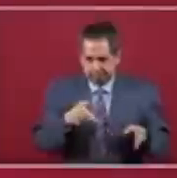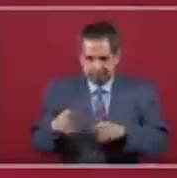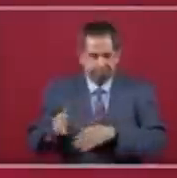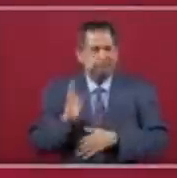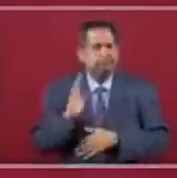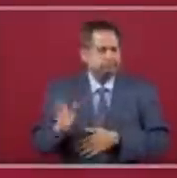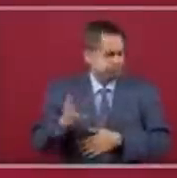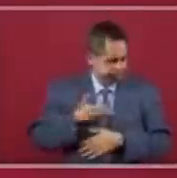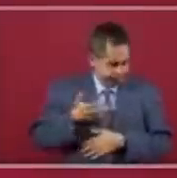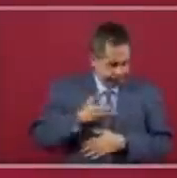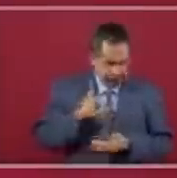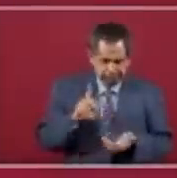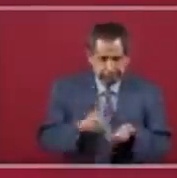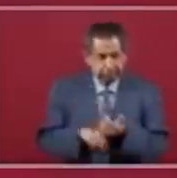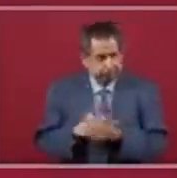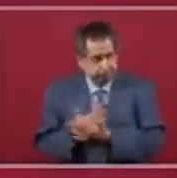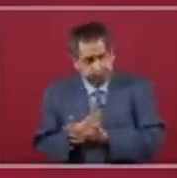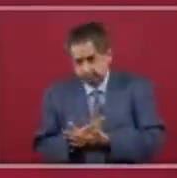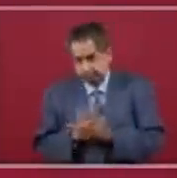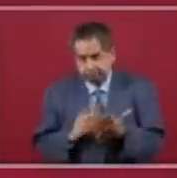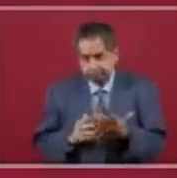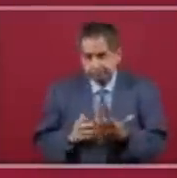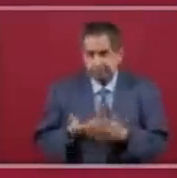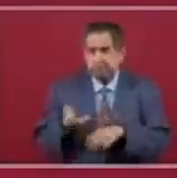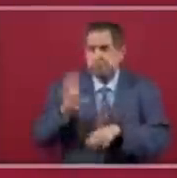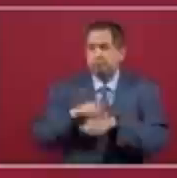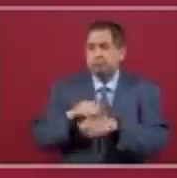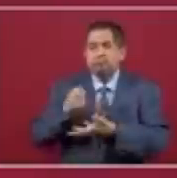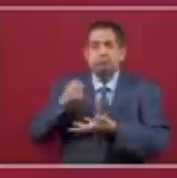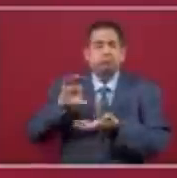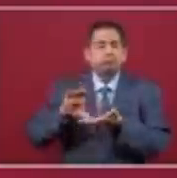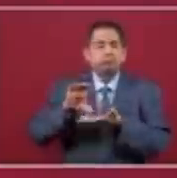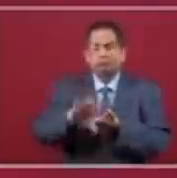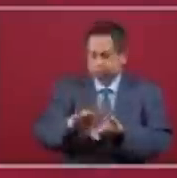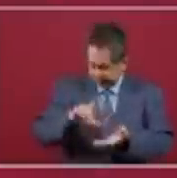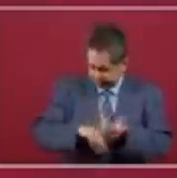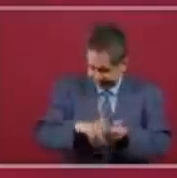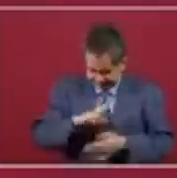ya se autorizaron los recursos,